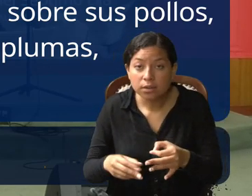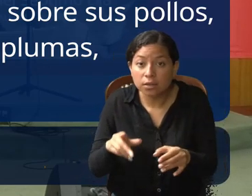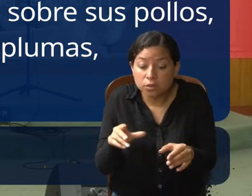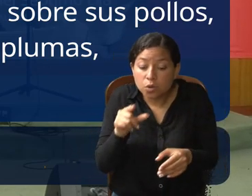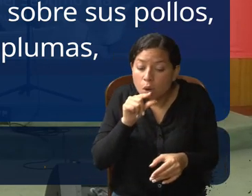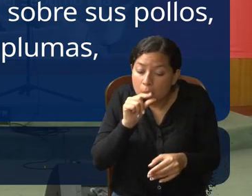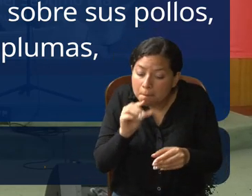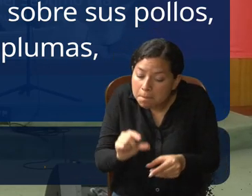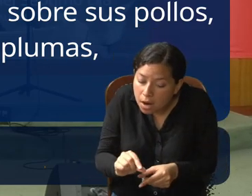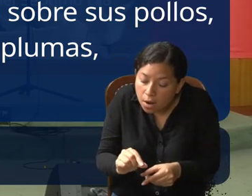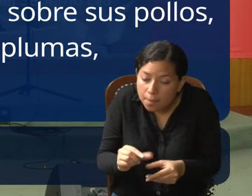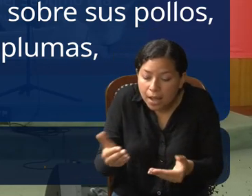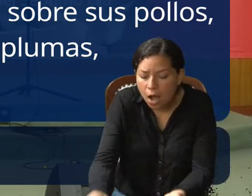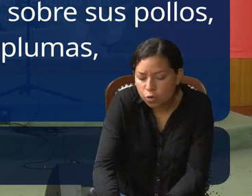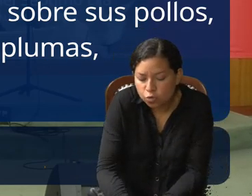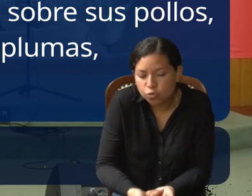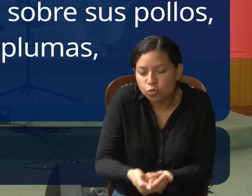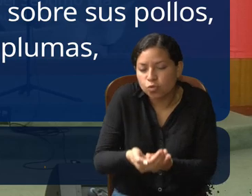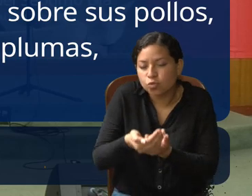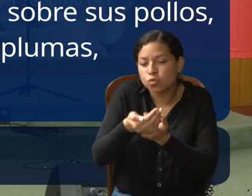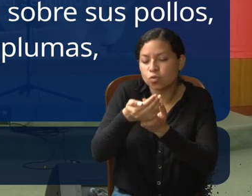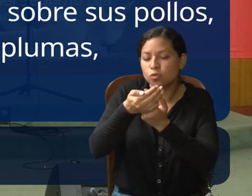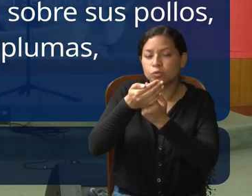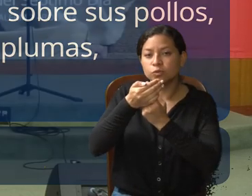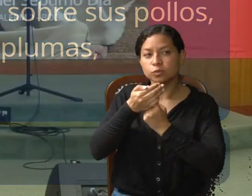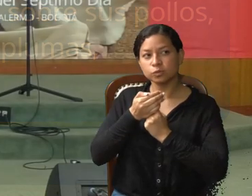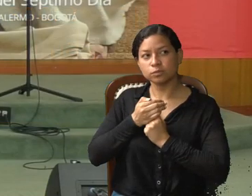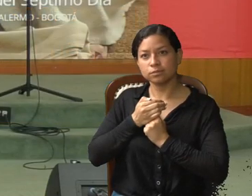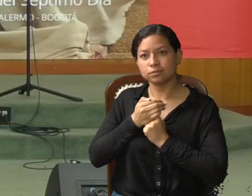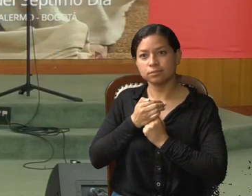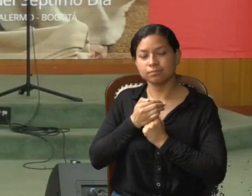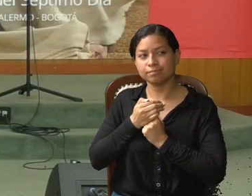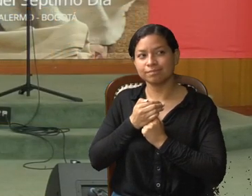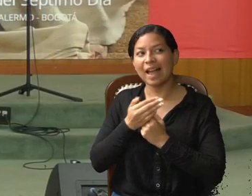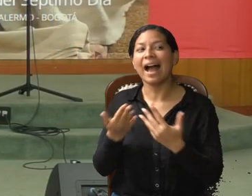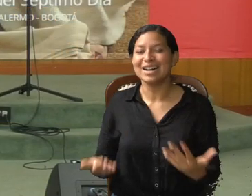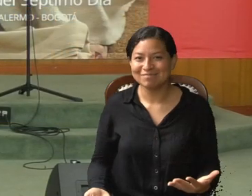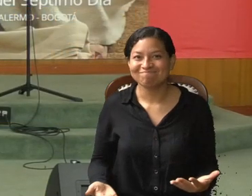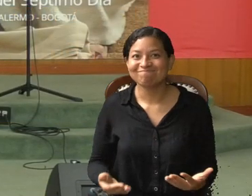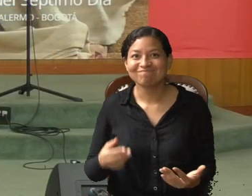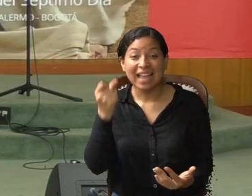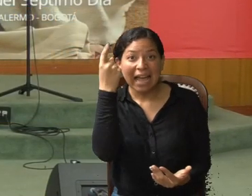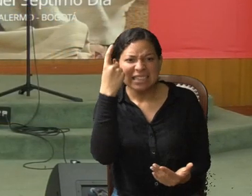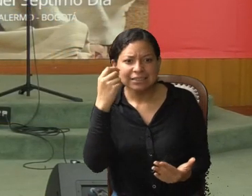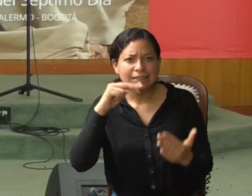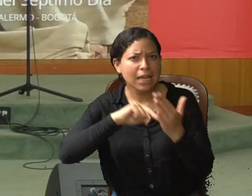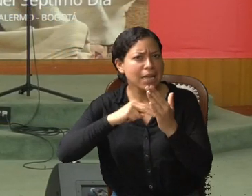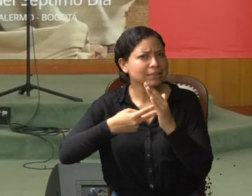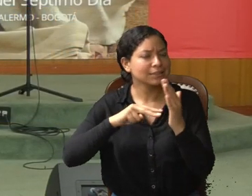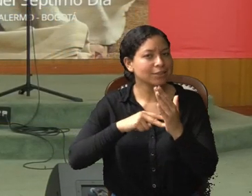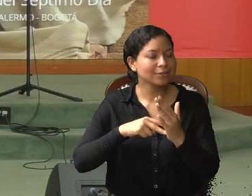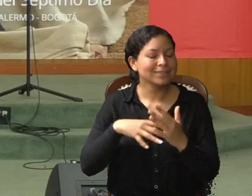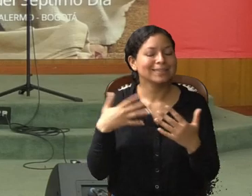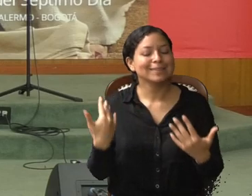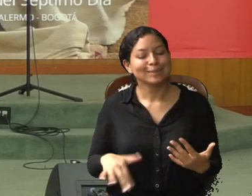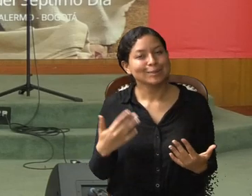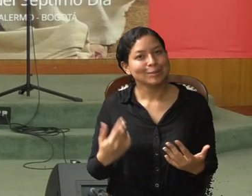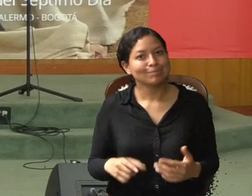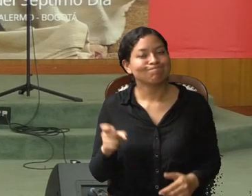tomó y lo llevó sobre sus plumas. ¿Saben? Para entender un poco más el significado, yo tuve que buscar